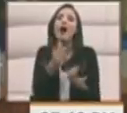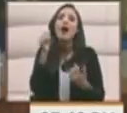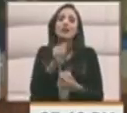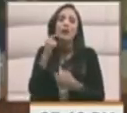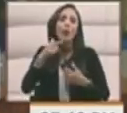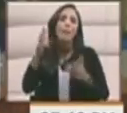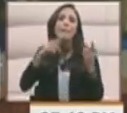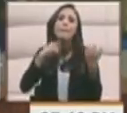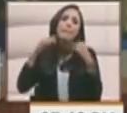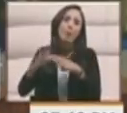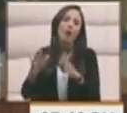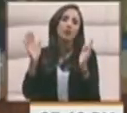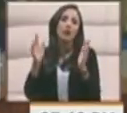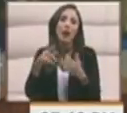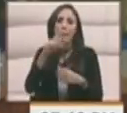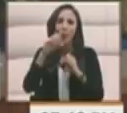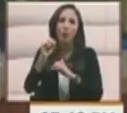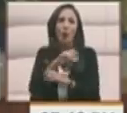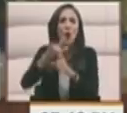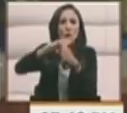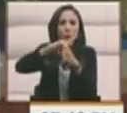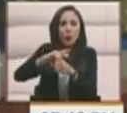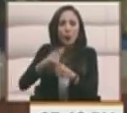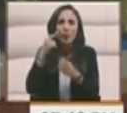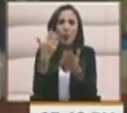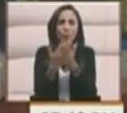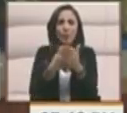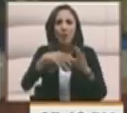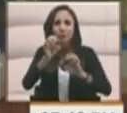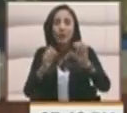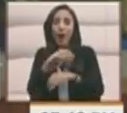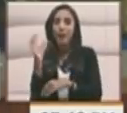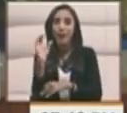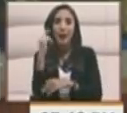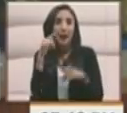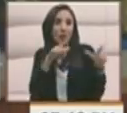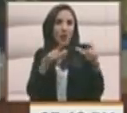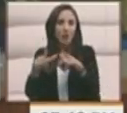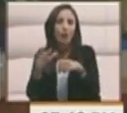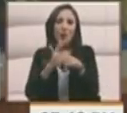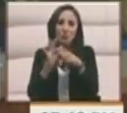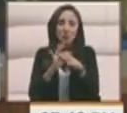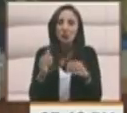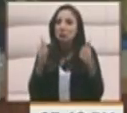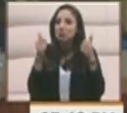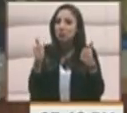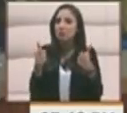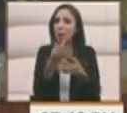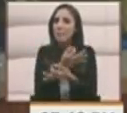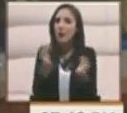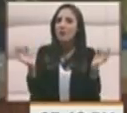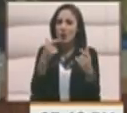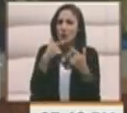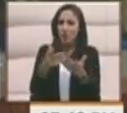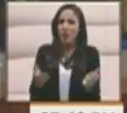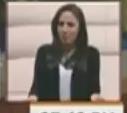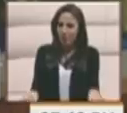matar a Maduro con drones. Hemos probado los drones en Caracas, funcionan. Y yo les dije,